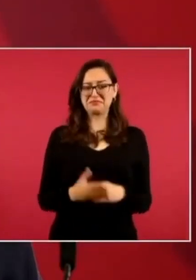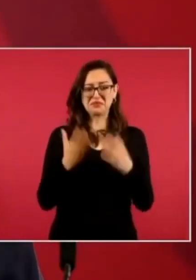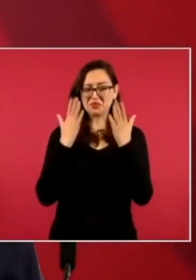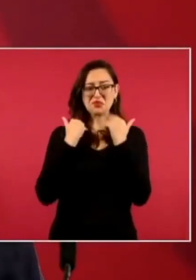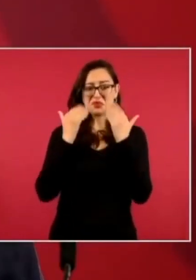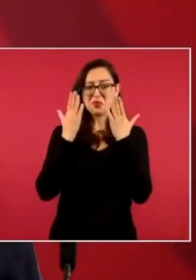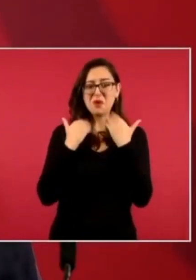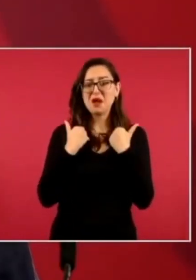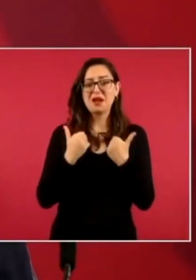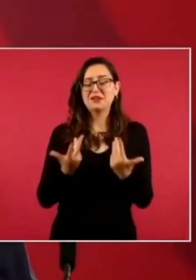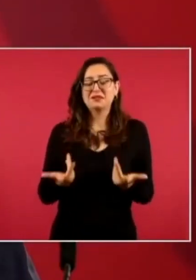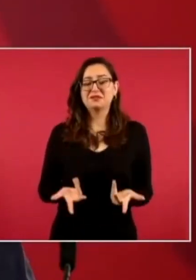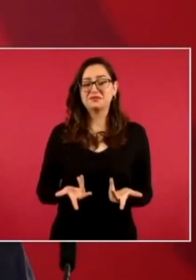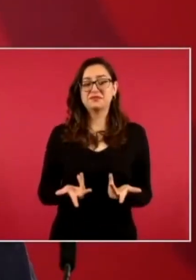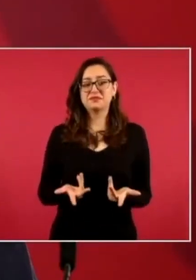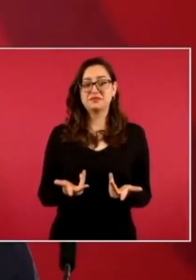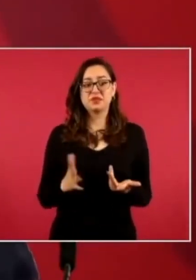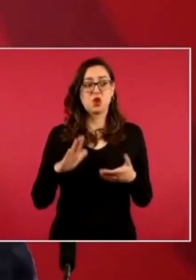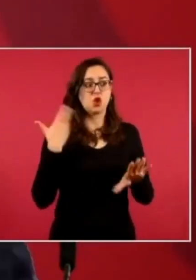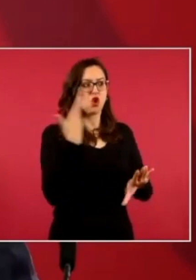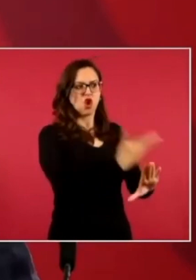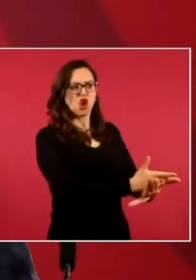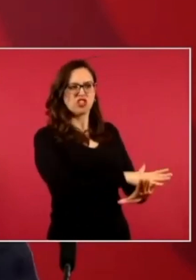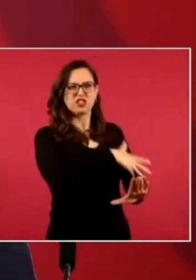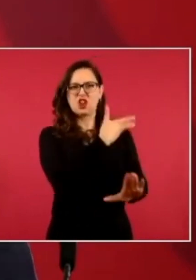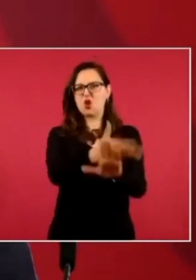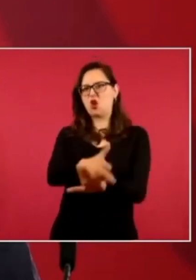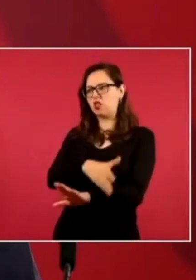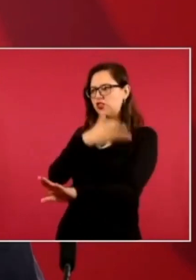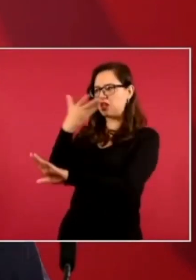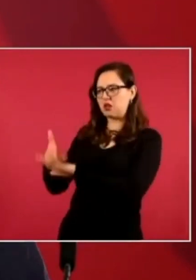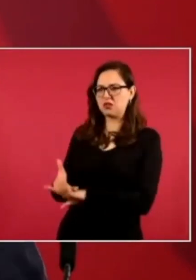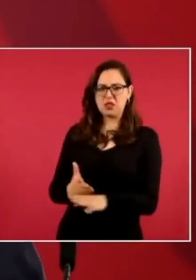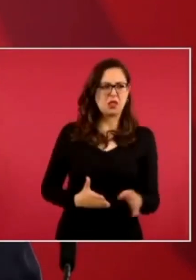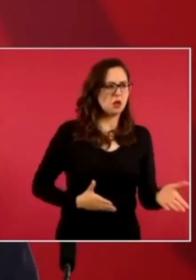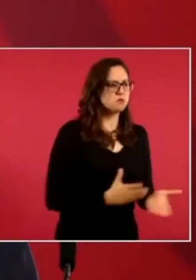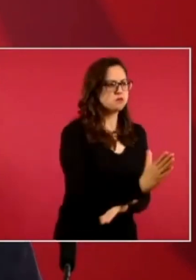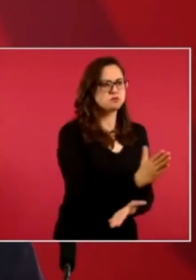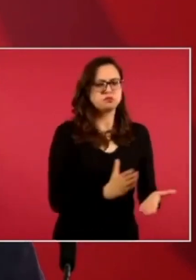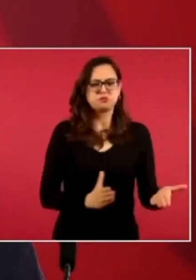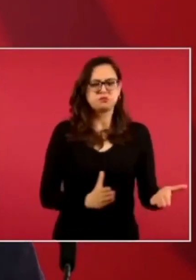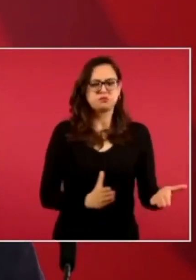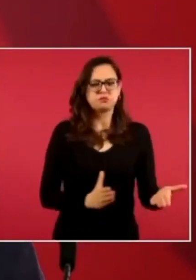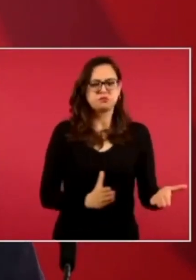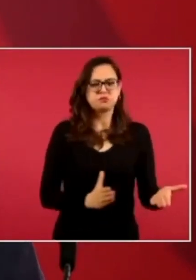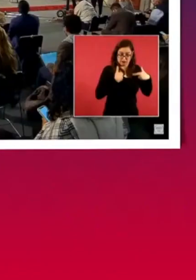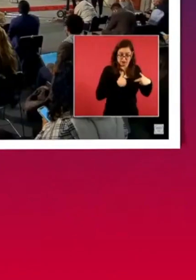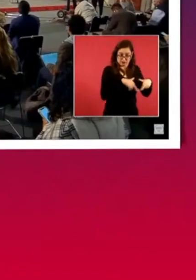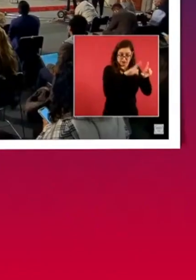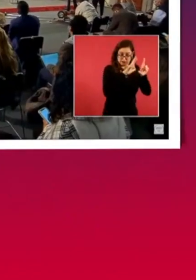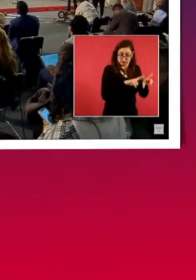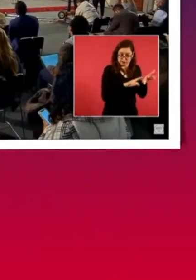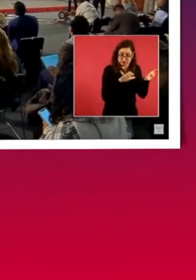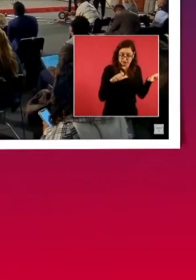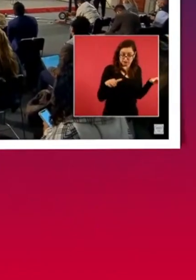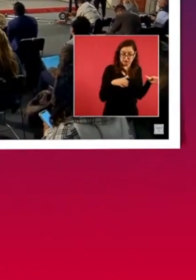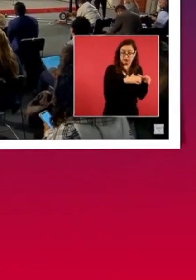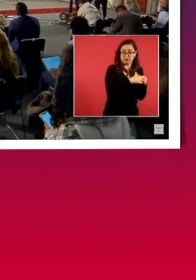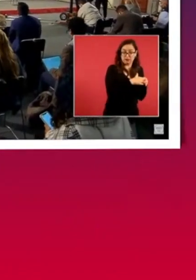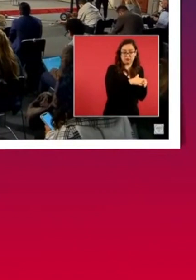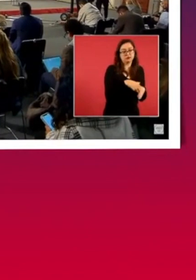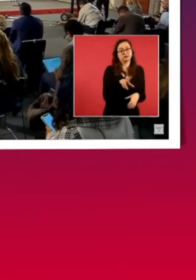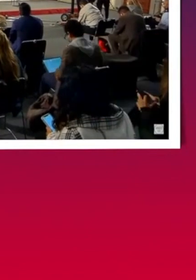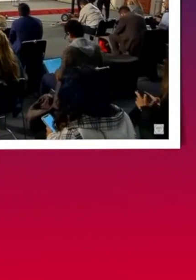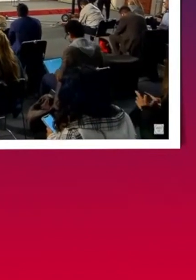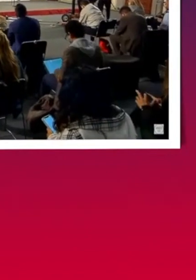afectar la soberanía de ninguna nación. reiteró